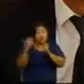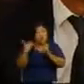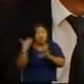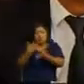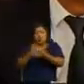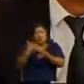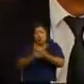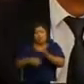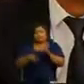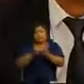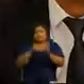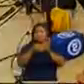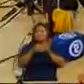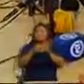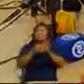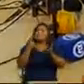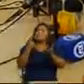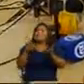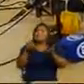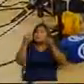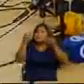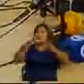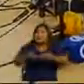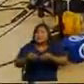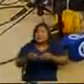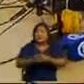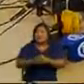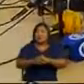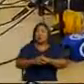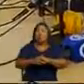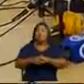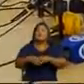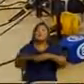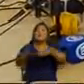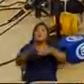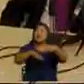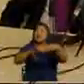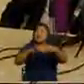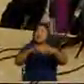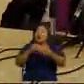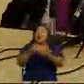legal para desbaratar una hipótesis que aseguran está basada en supuestos. Jorge Esper, Noticiero 1.